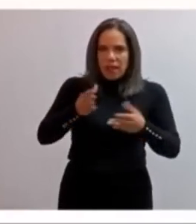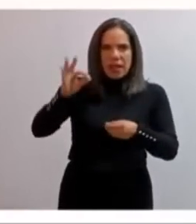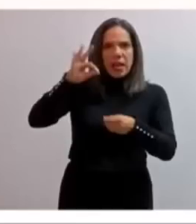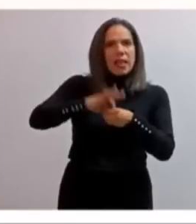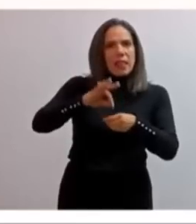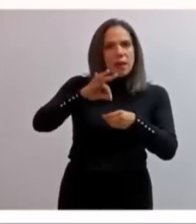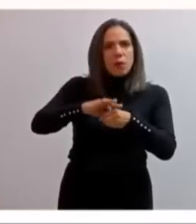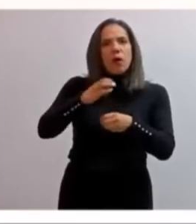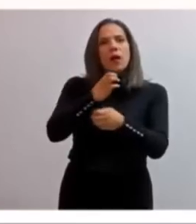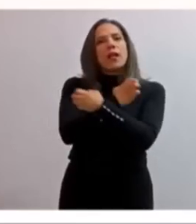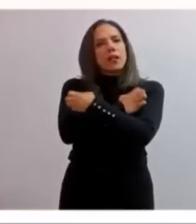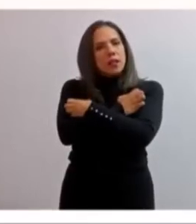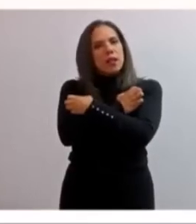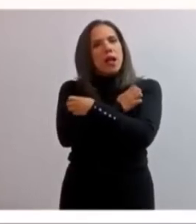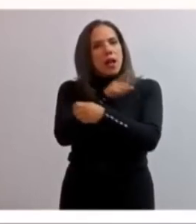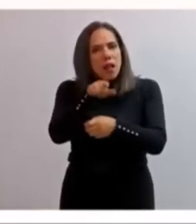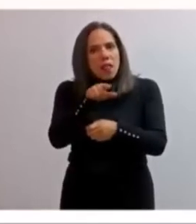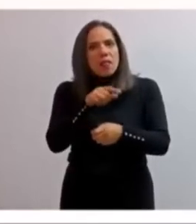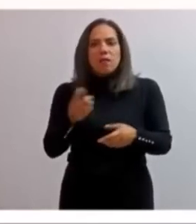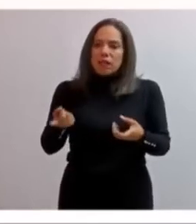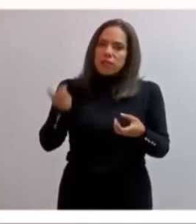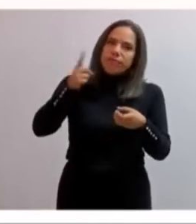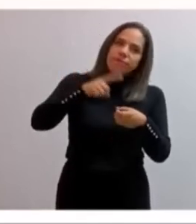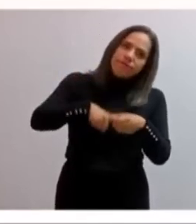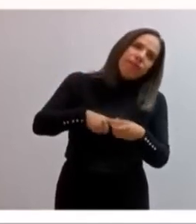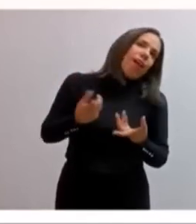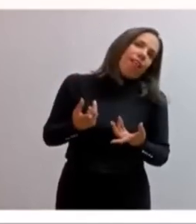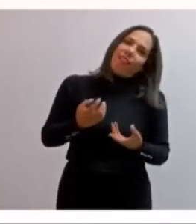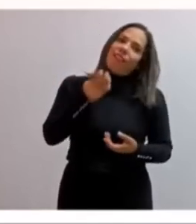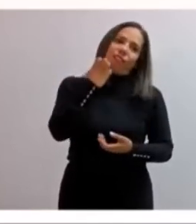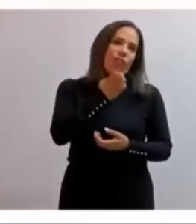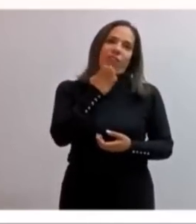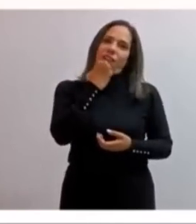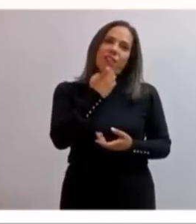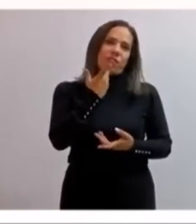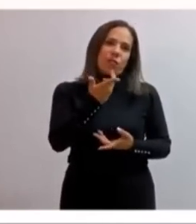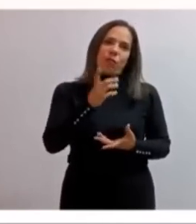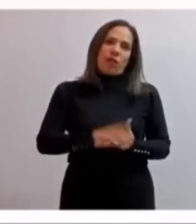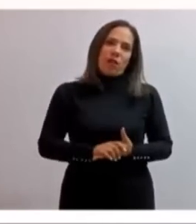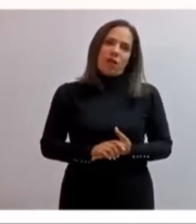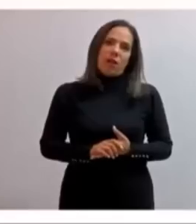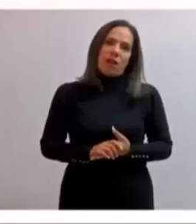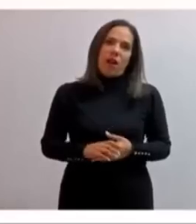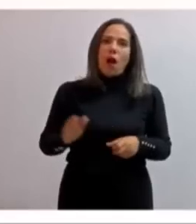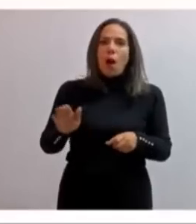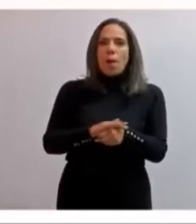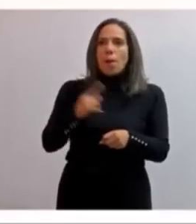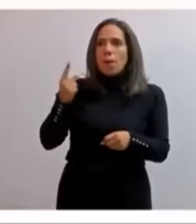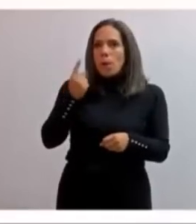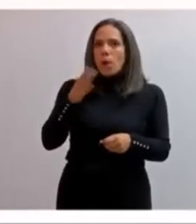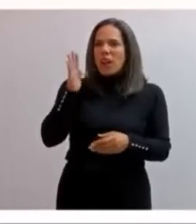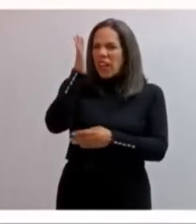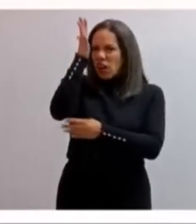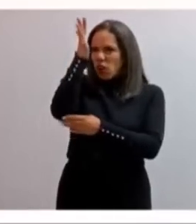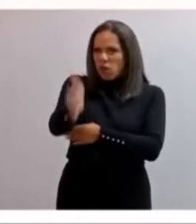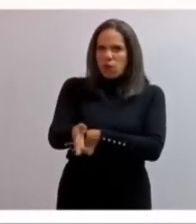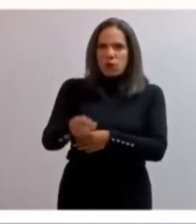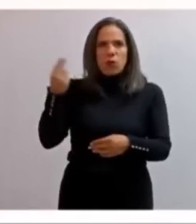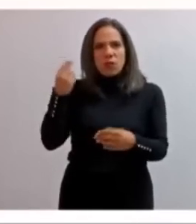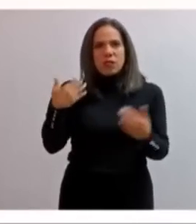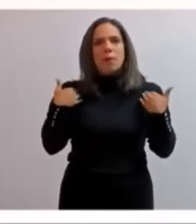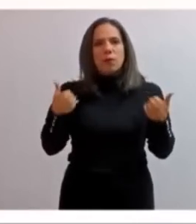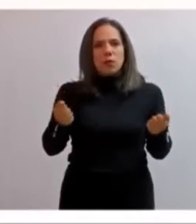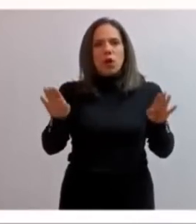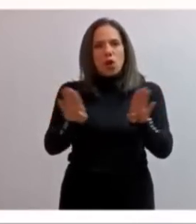escuela, porque como dice John Dewey, si queremos formar en democracia, tenemos que lograr que la escuela actúe de